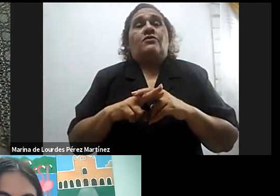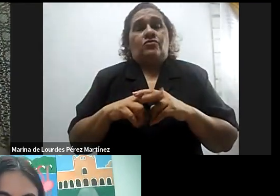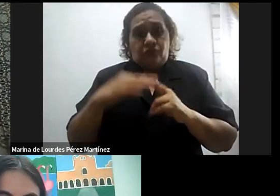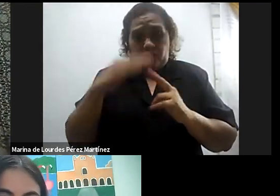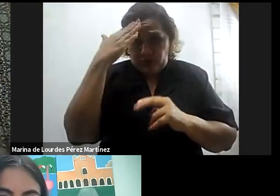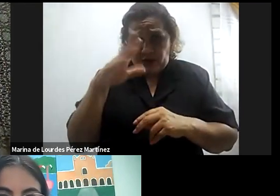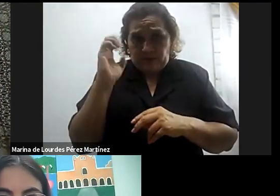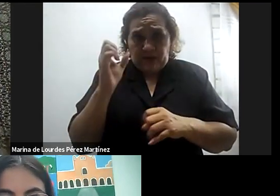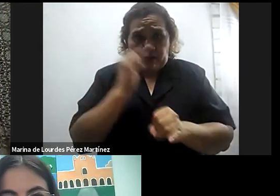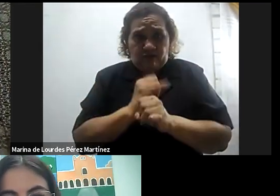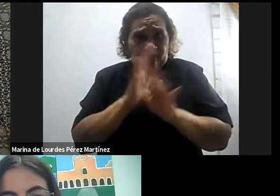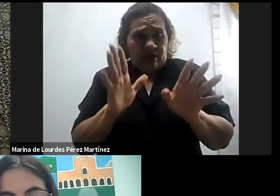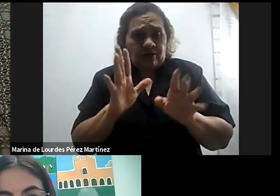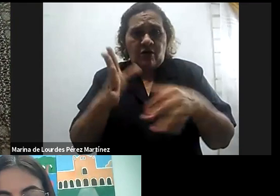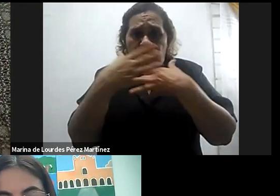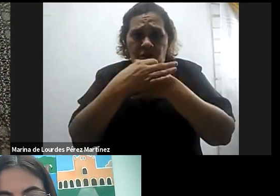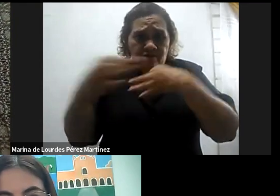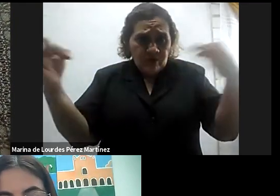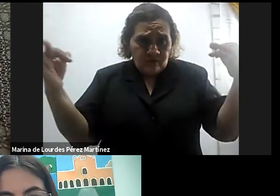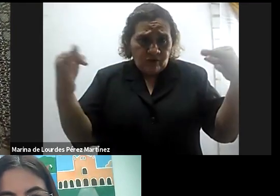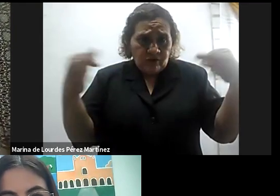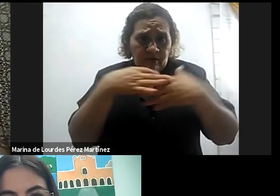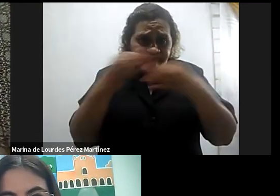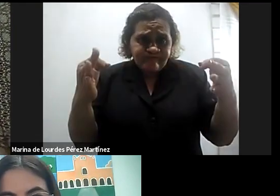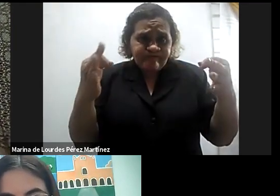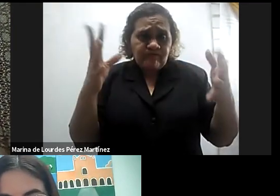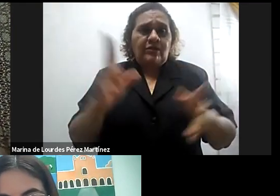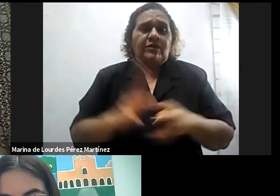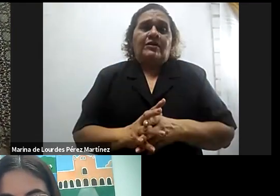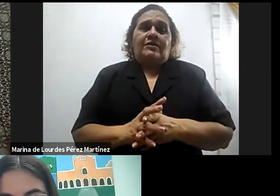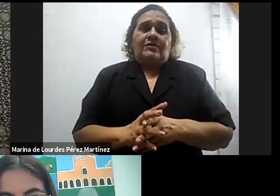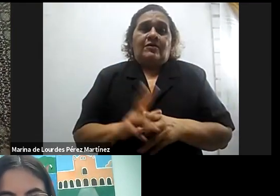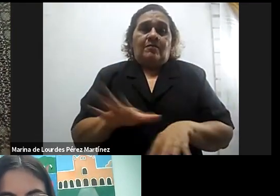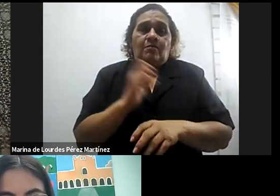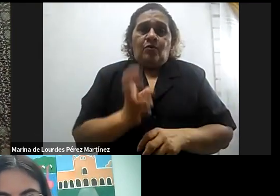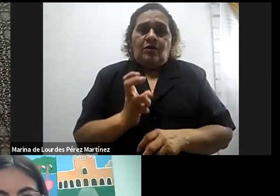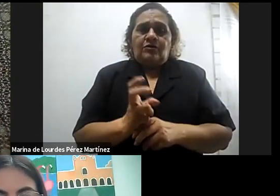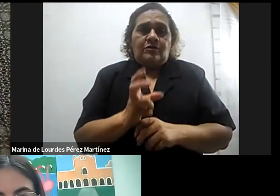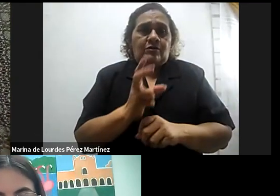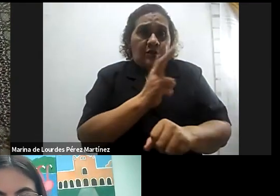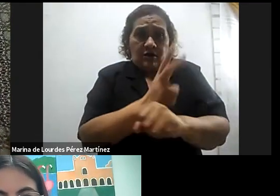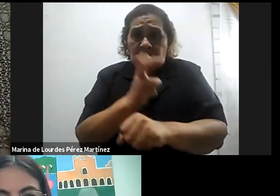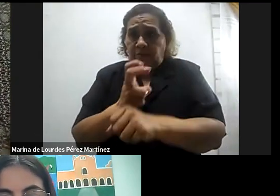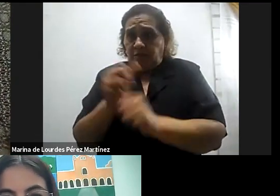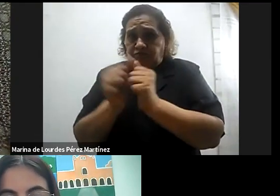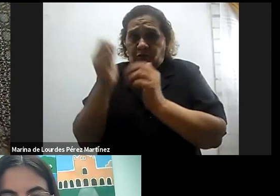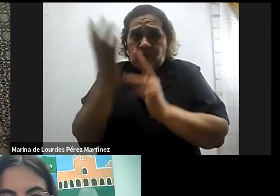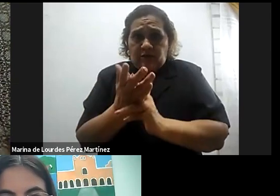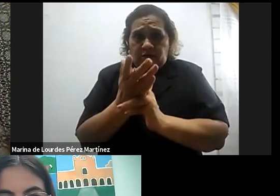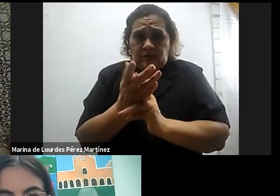que la difundan también, ¿no? Así que bueno, por eso les invitamos a compartir